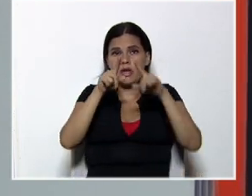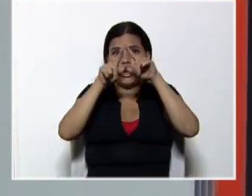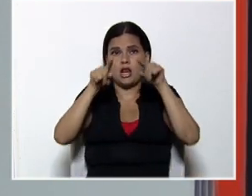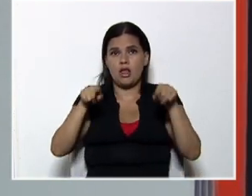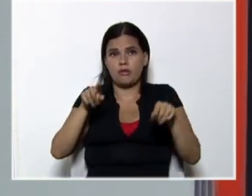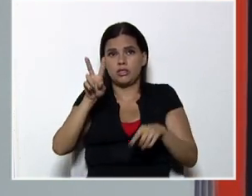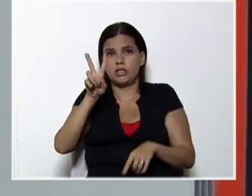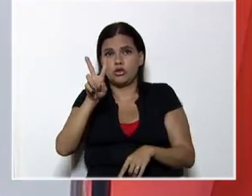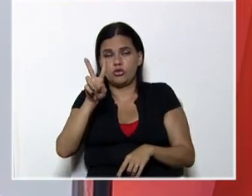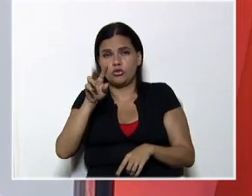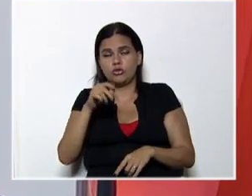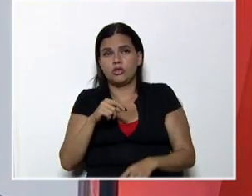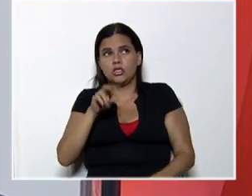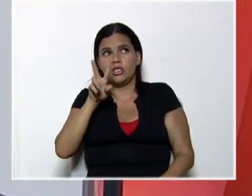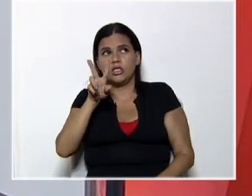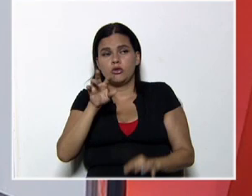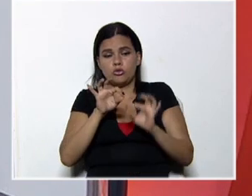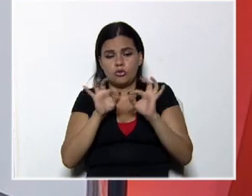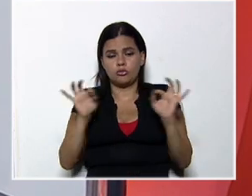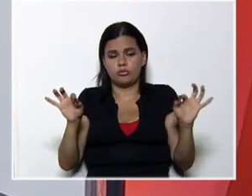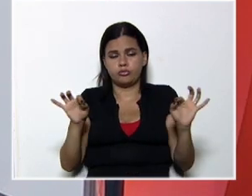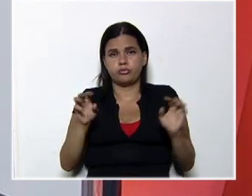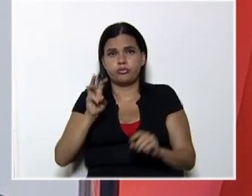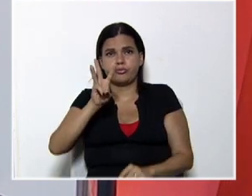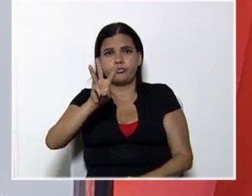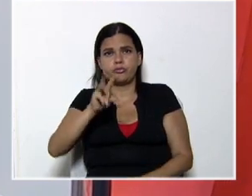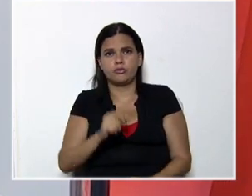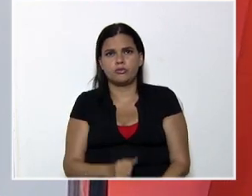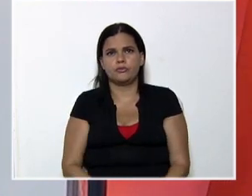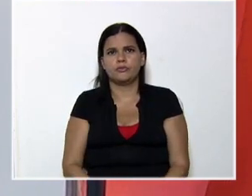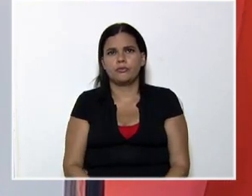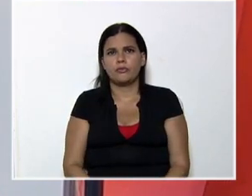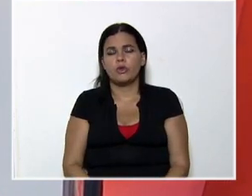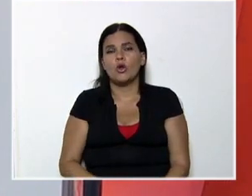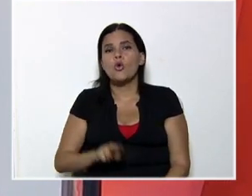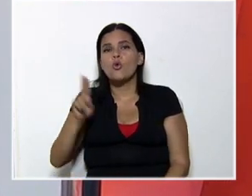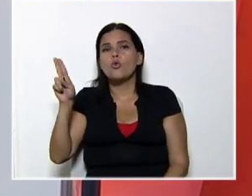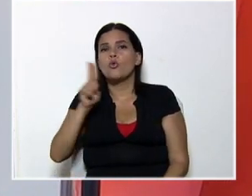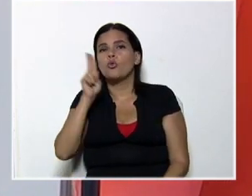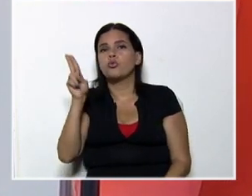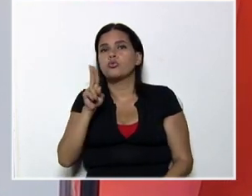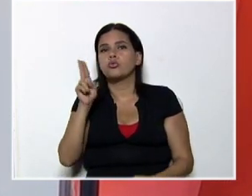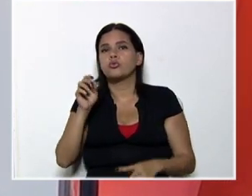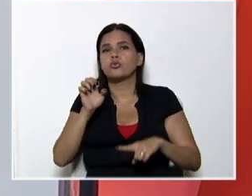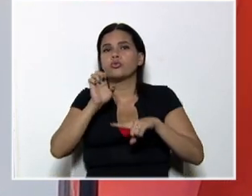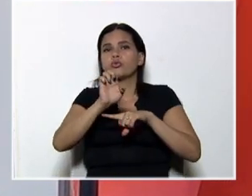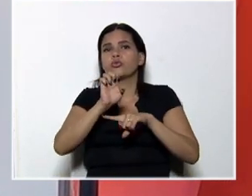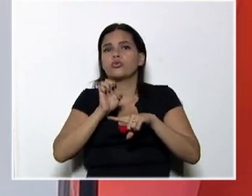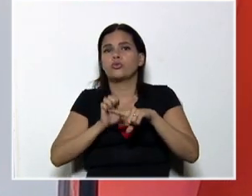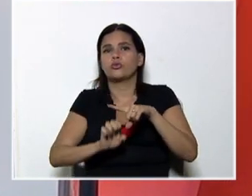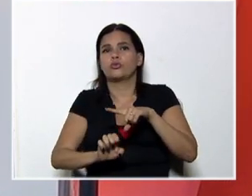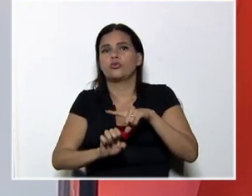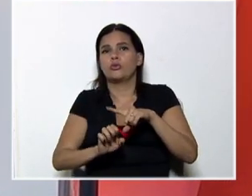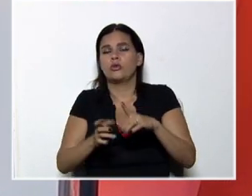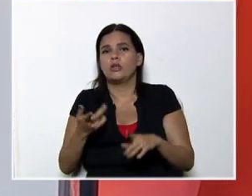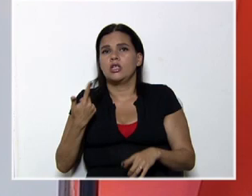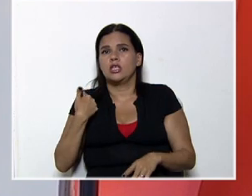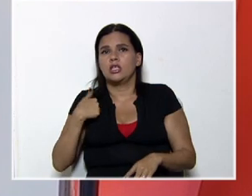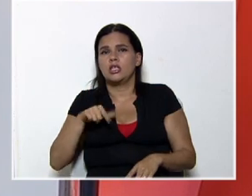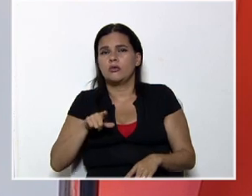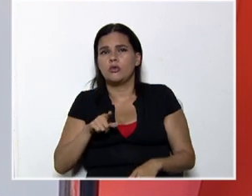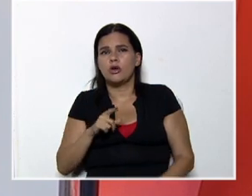el 3. Bien, aplicando la fórmula tendríamos que la hipotenusa al